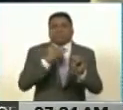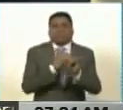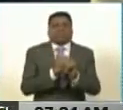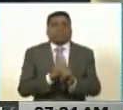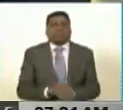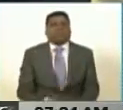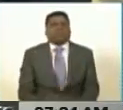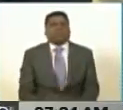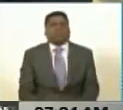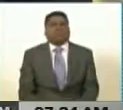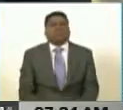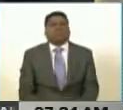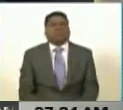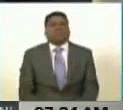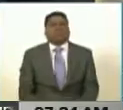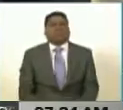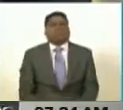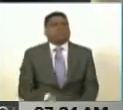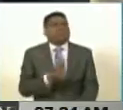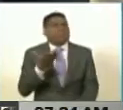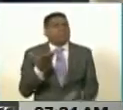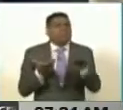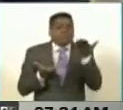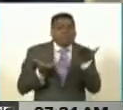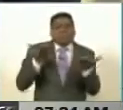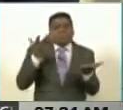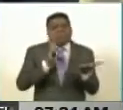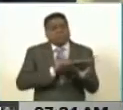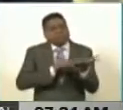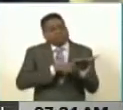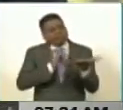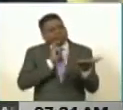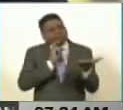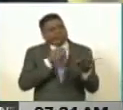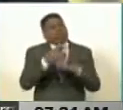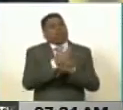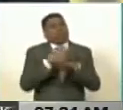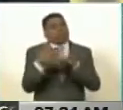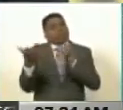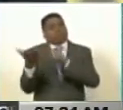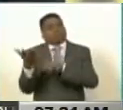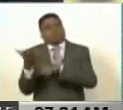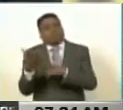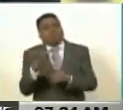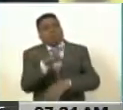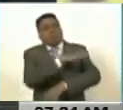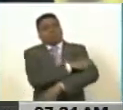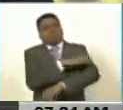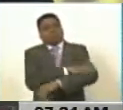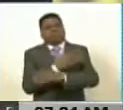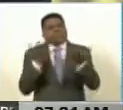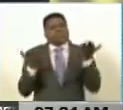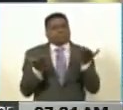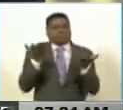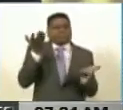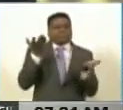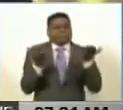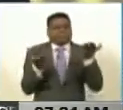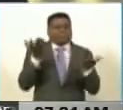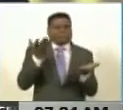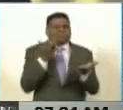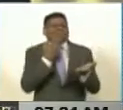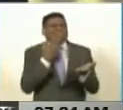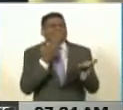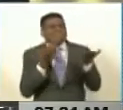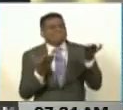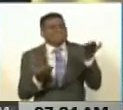cuando coteja, cuando confronta, por ejemplo, las opiniones incluso del Papa Francisco